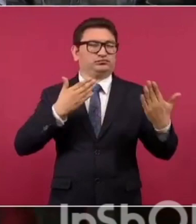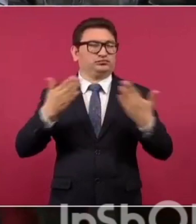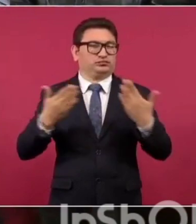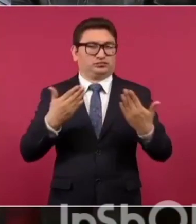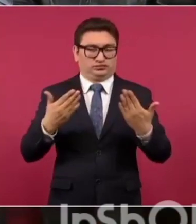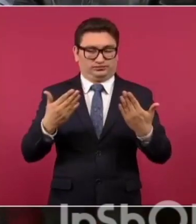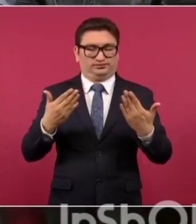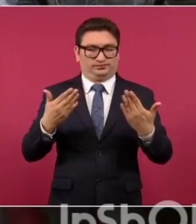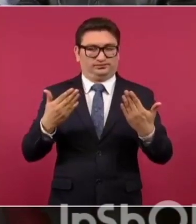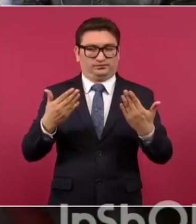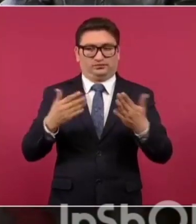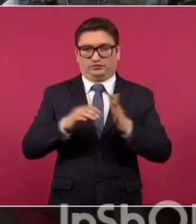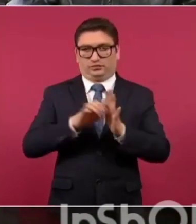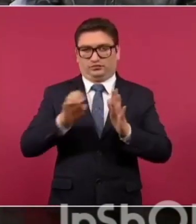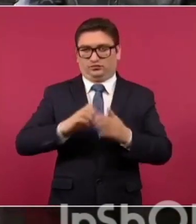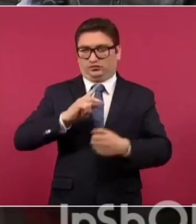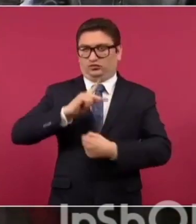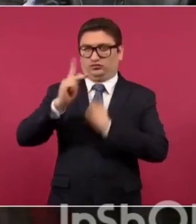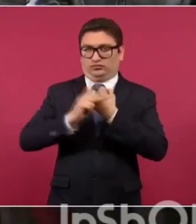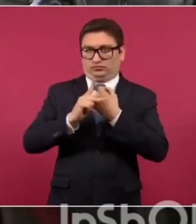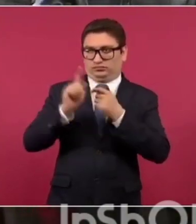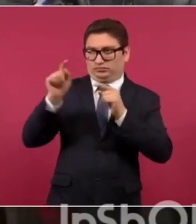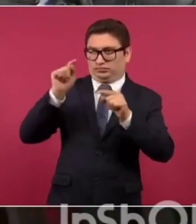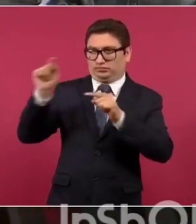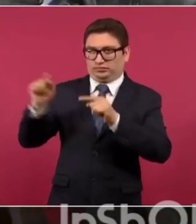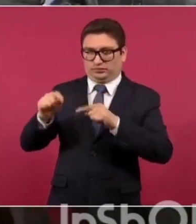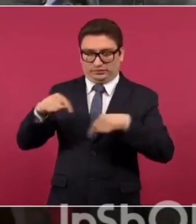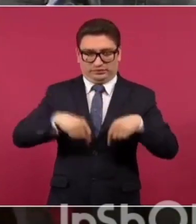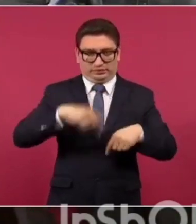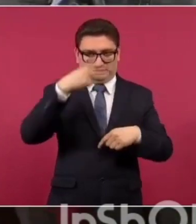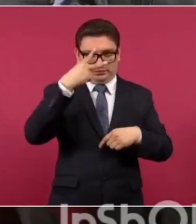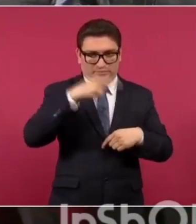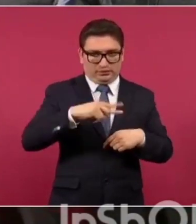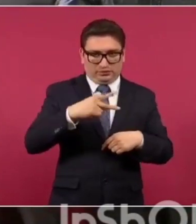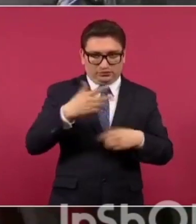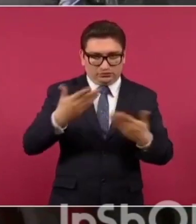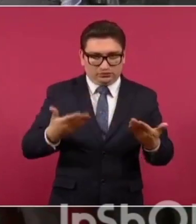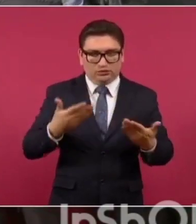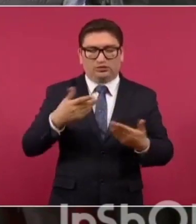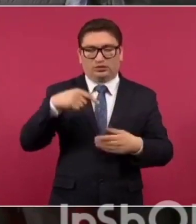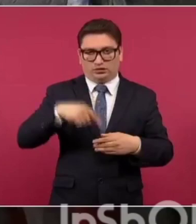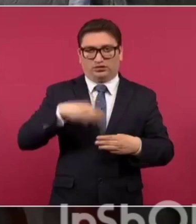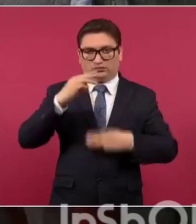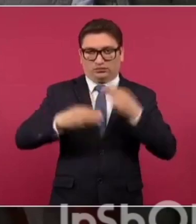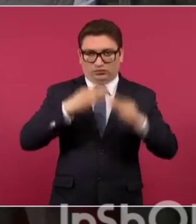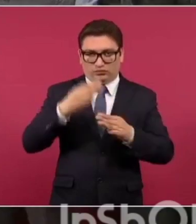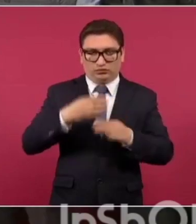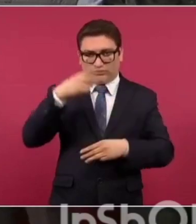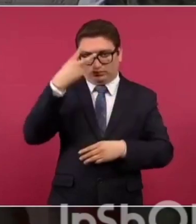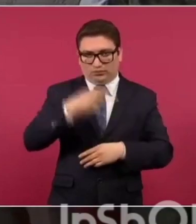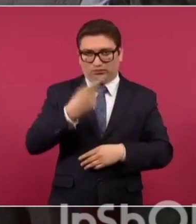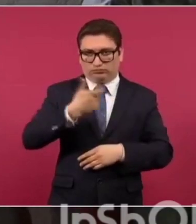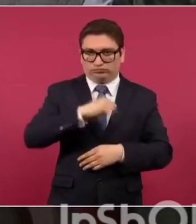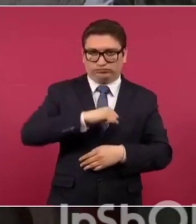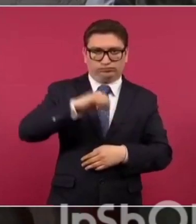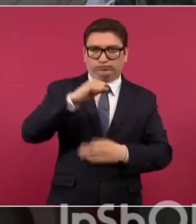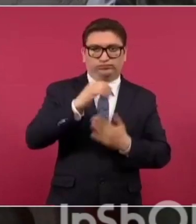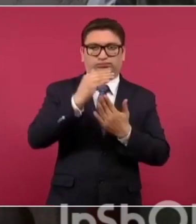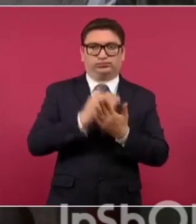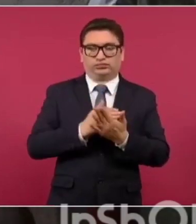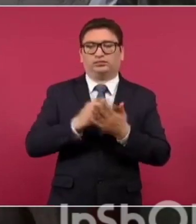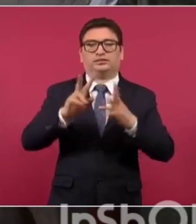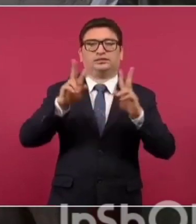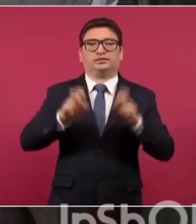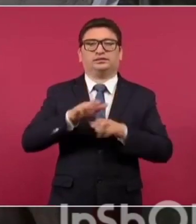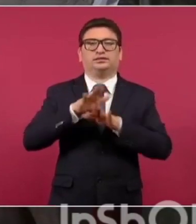comparada entre países. México es de los países en el mundo con menos inflación en